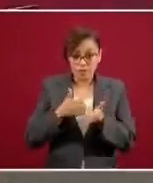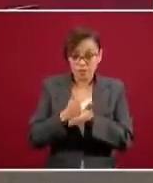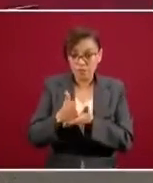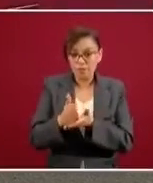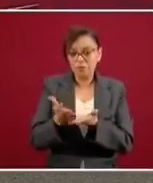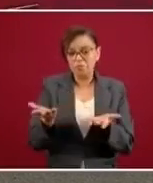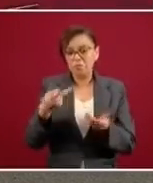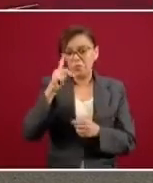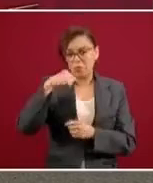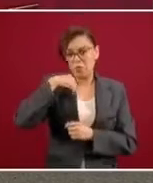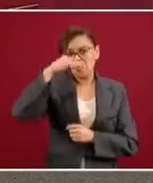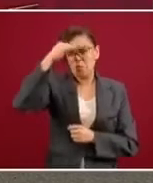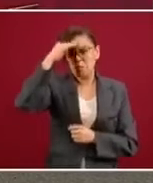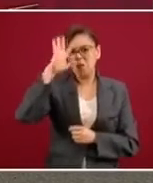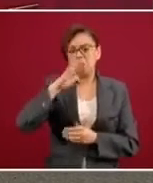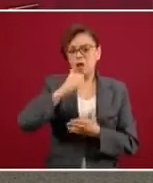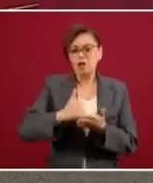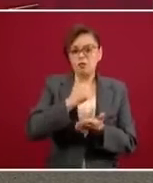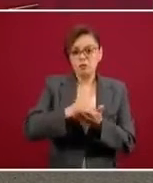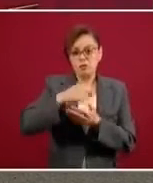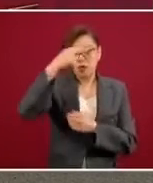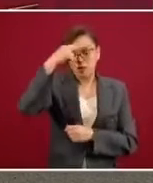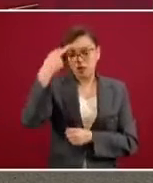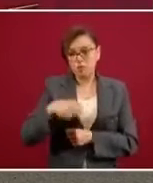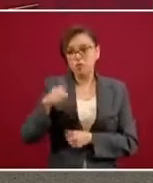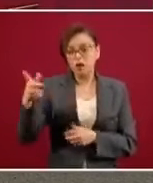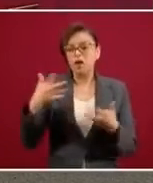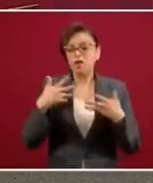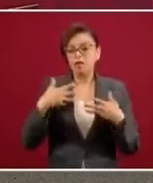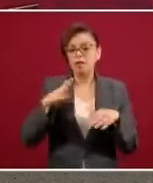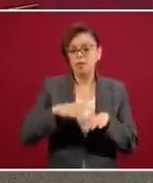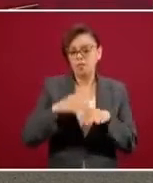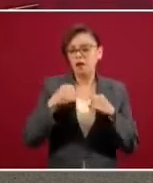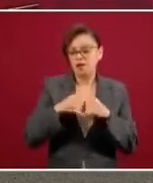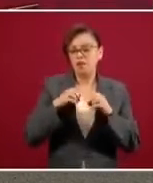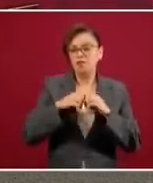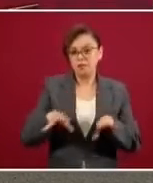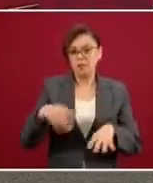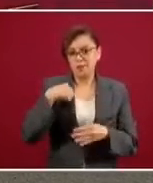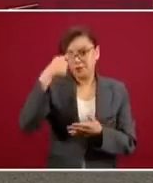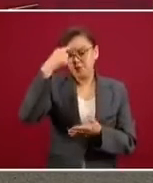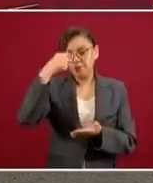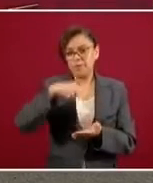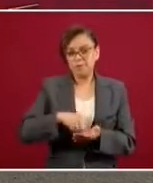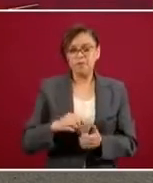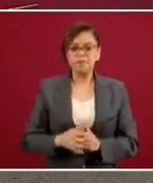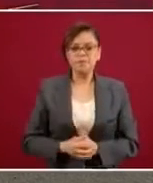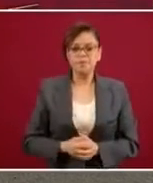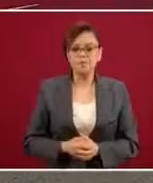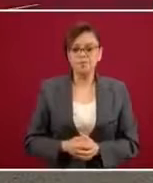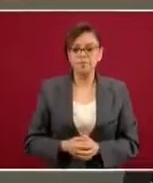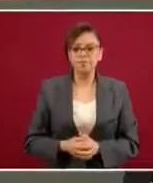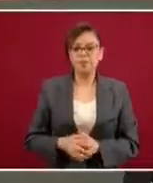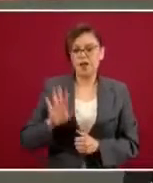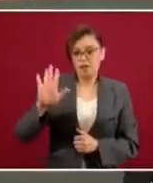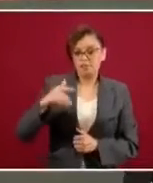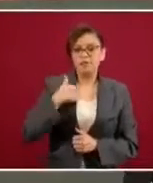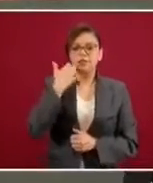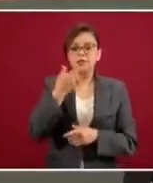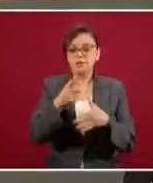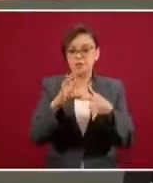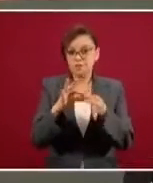caso sería la Ciudad de México la que pudiera tener más información. Okay. Ahora, también déjeme intervenir aquí para